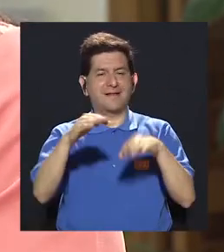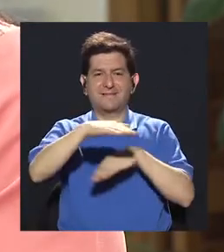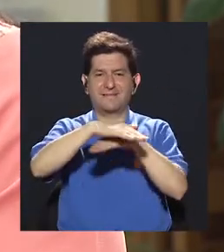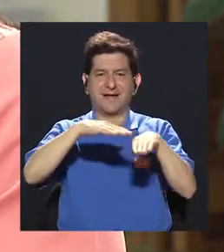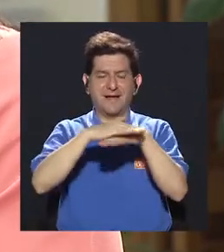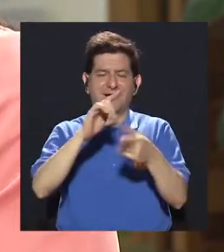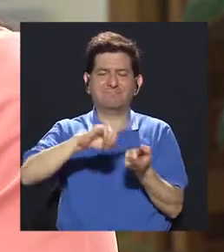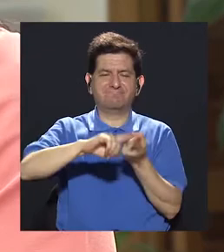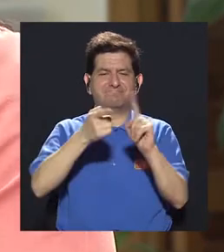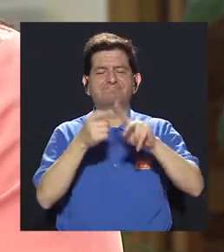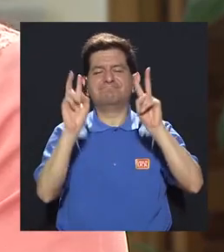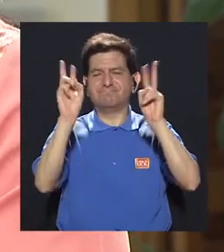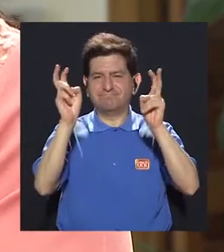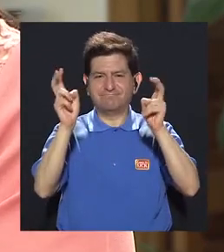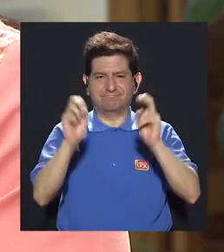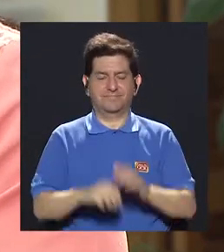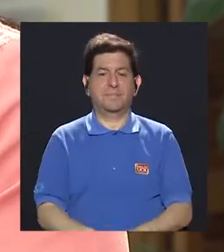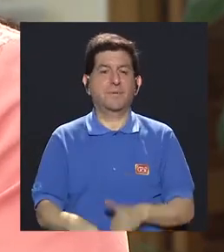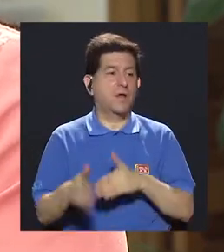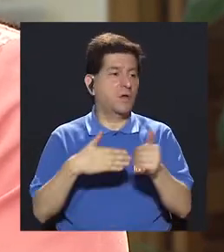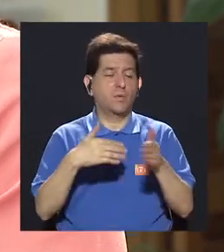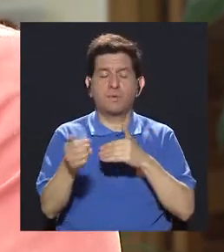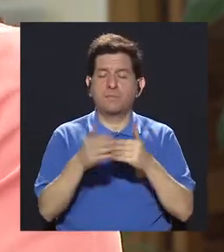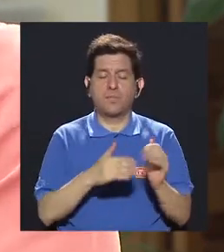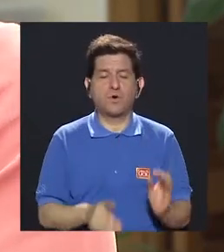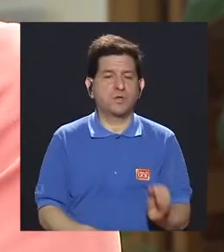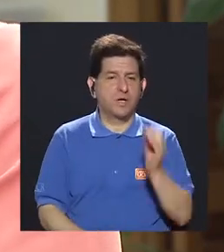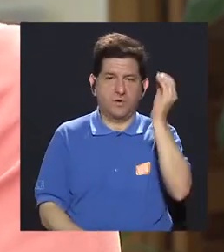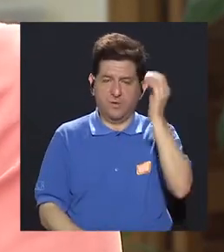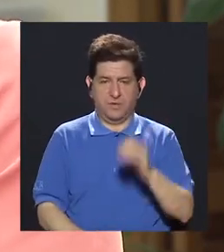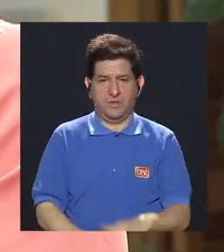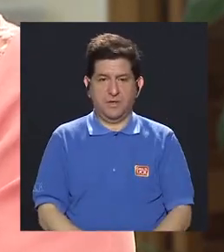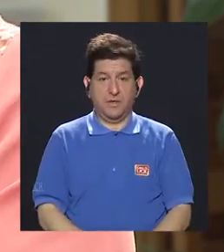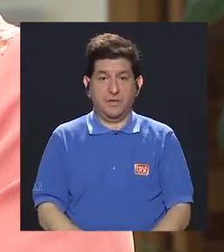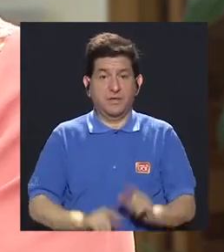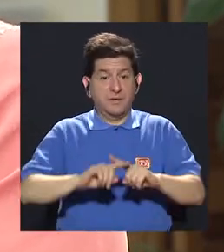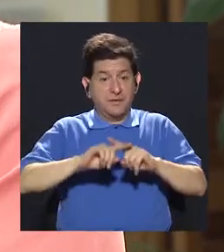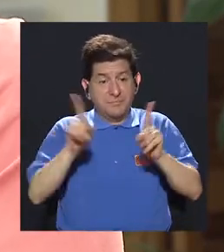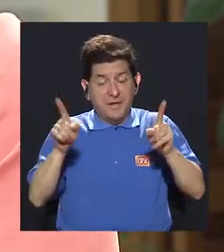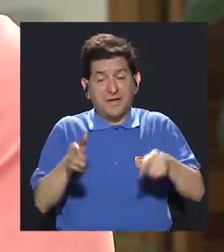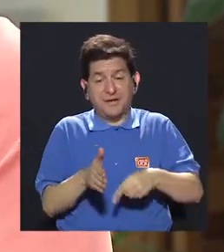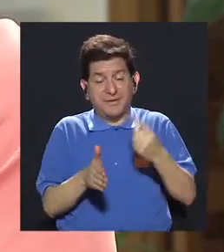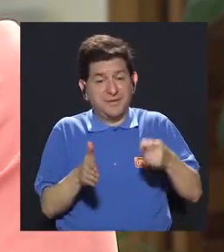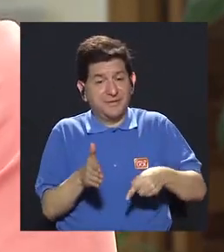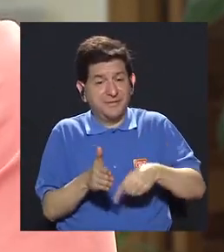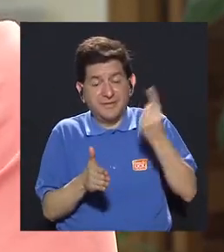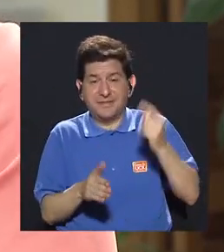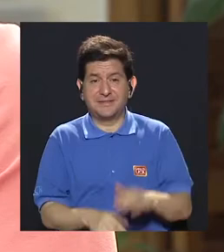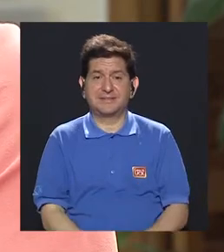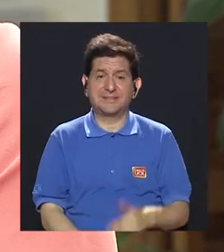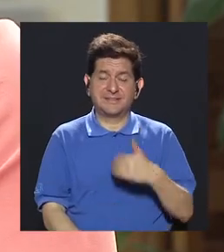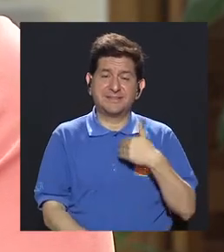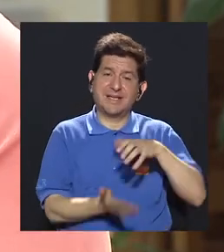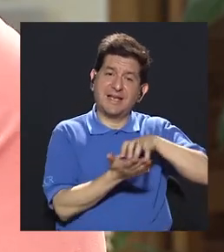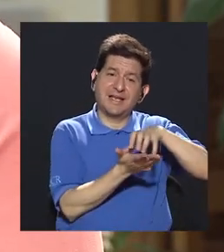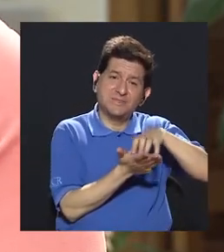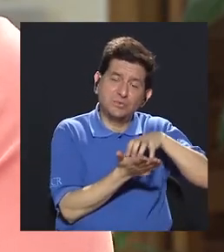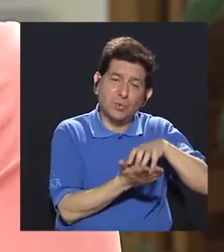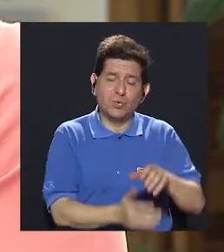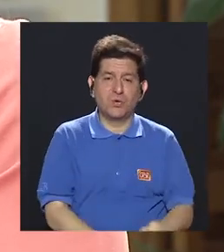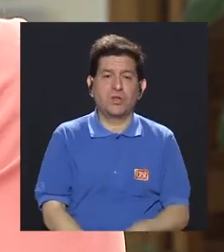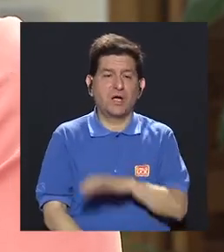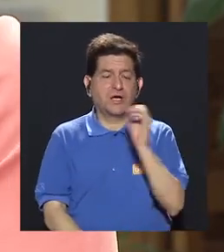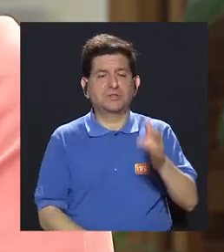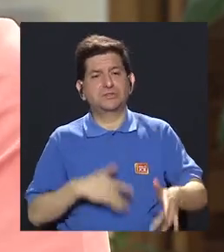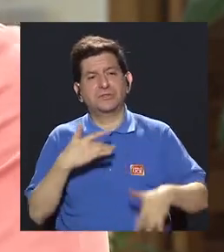tratamos de hacer la plataforma lo más amigable posible para cualquier chico o chica. Sin embargo, muchas veces tienen dudas